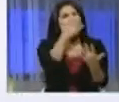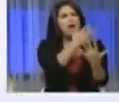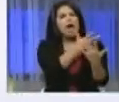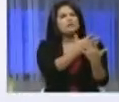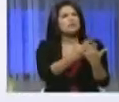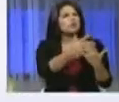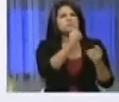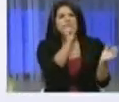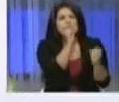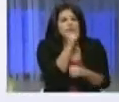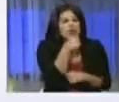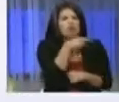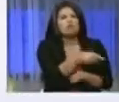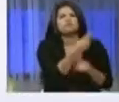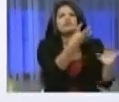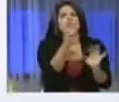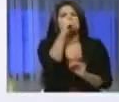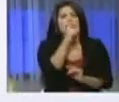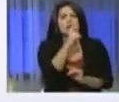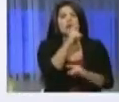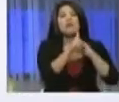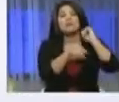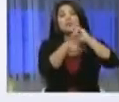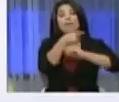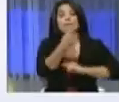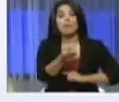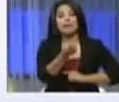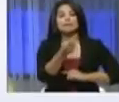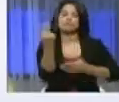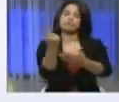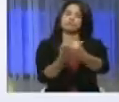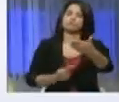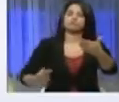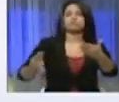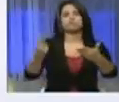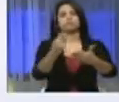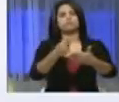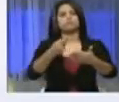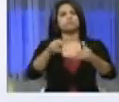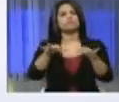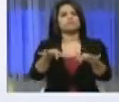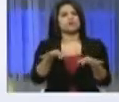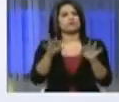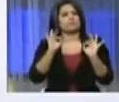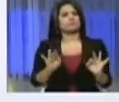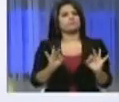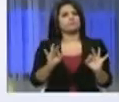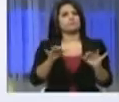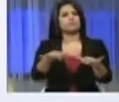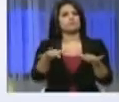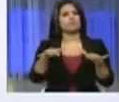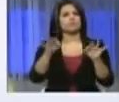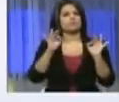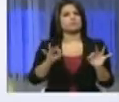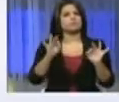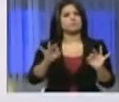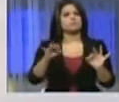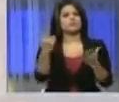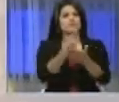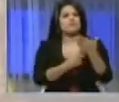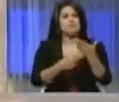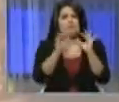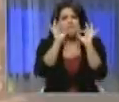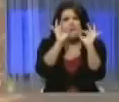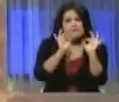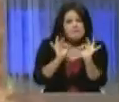años. Luego nos regaló trabajos artísticos de esta hermosura, de este nivel de precisión,